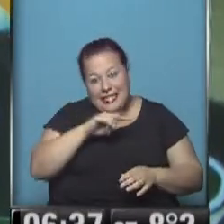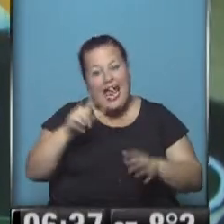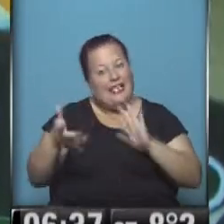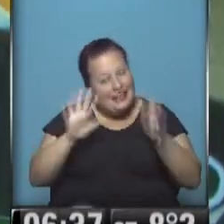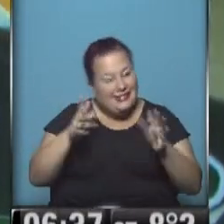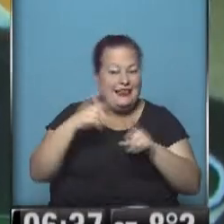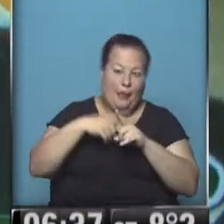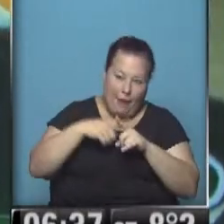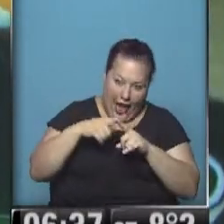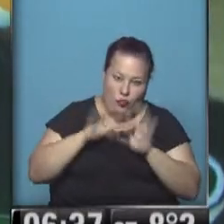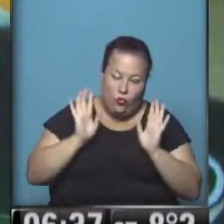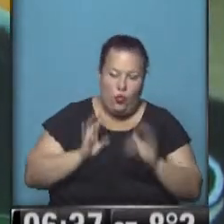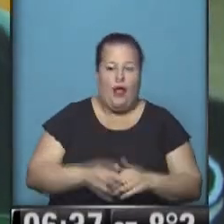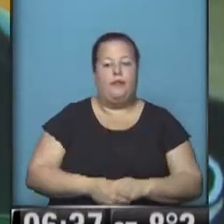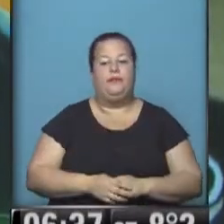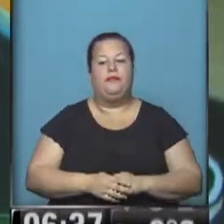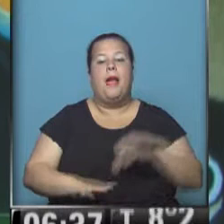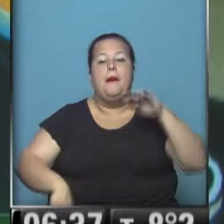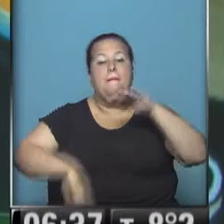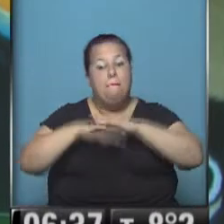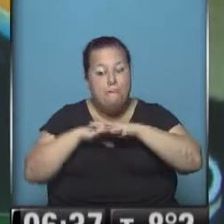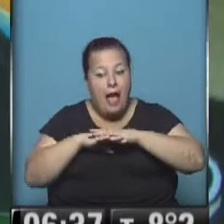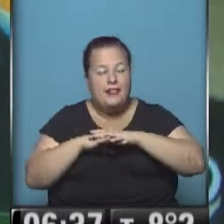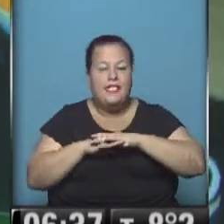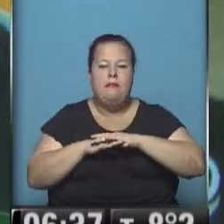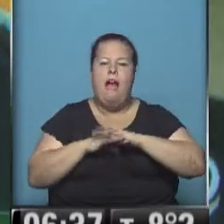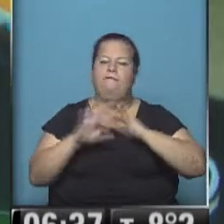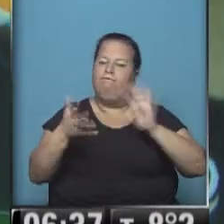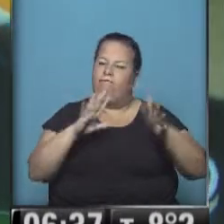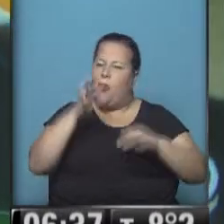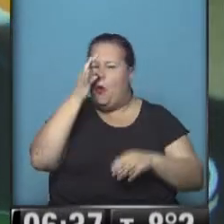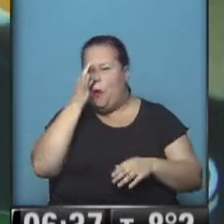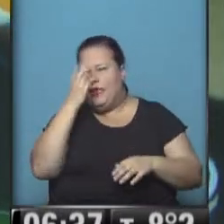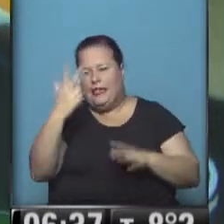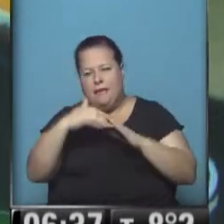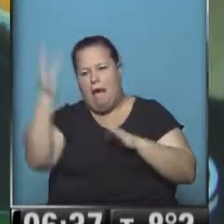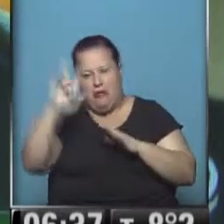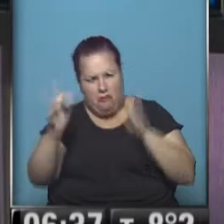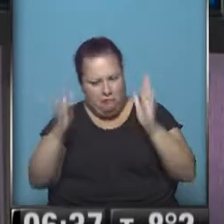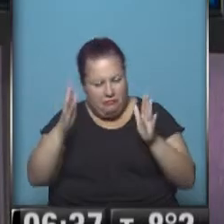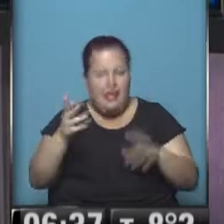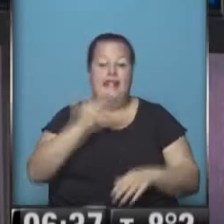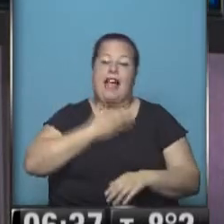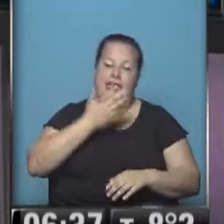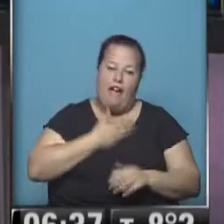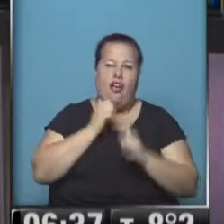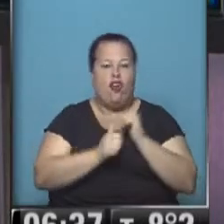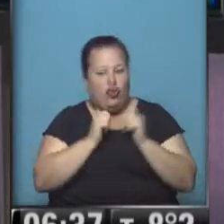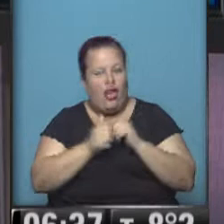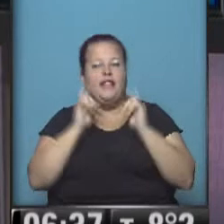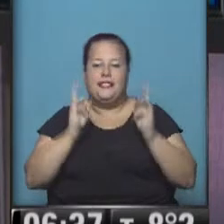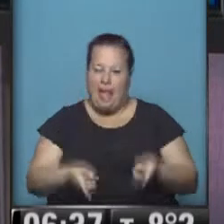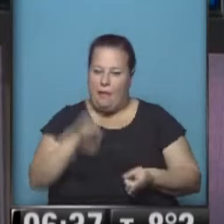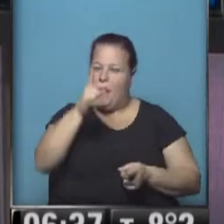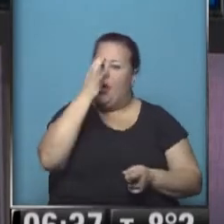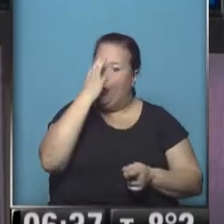anda la temperatura está ahora la máxima no va a estar muy lejos de los 23 y santa fe-rosario también